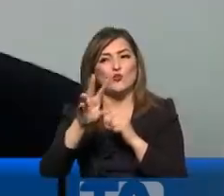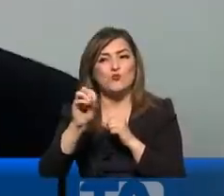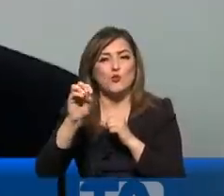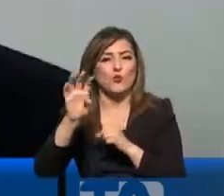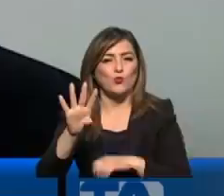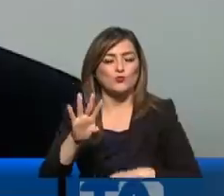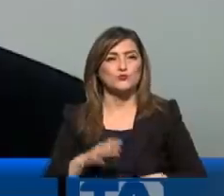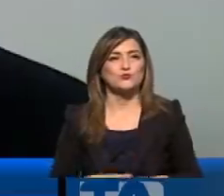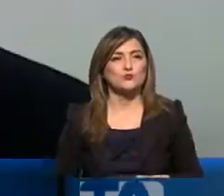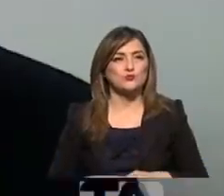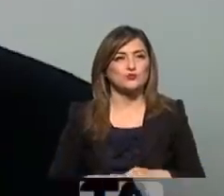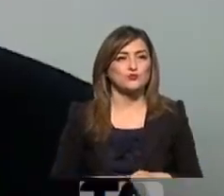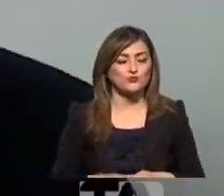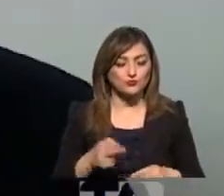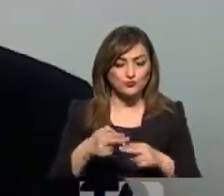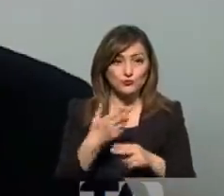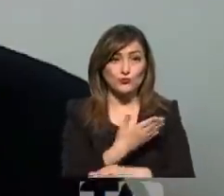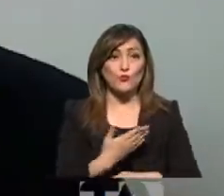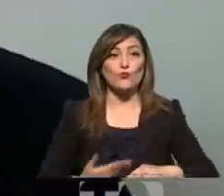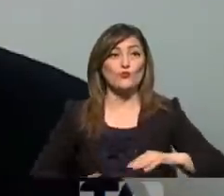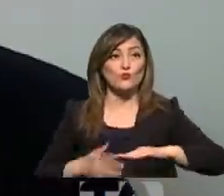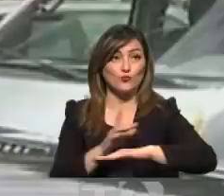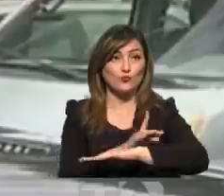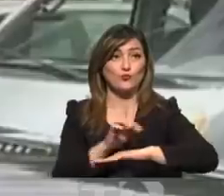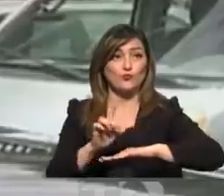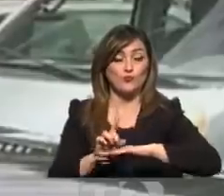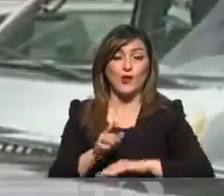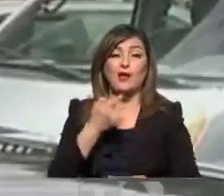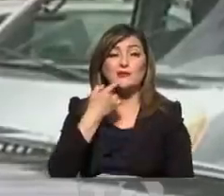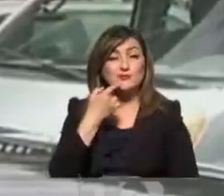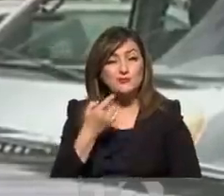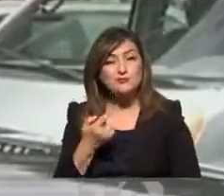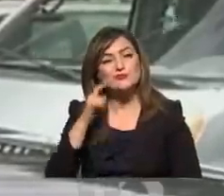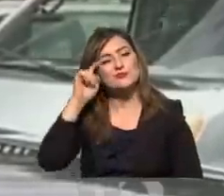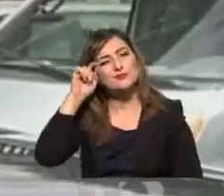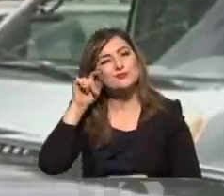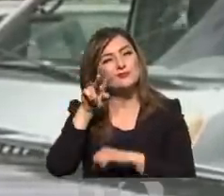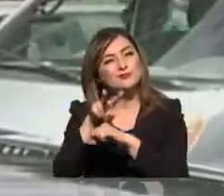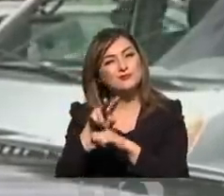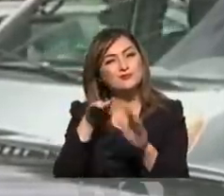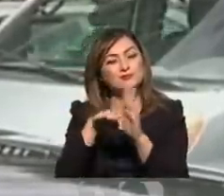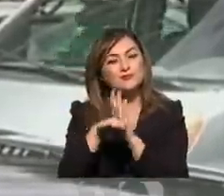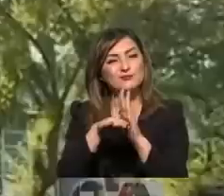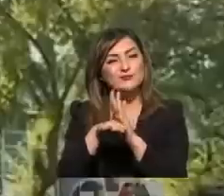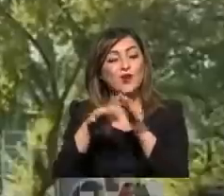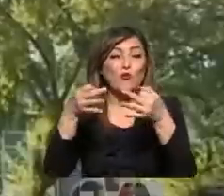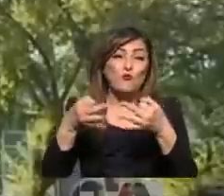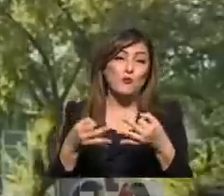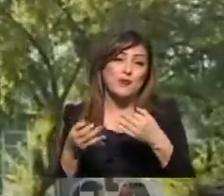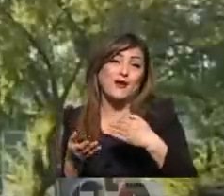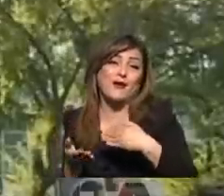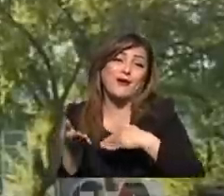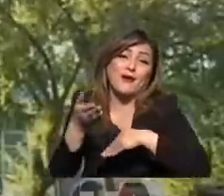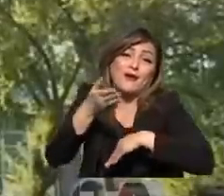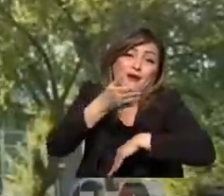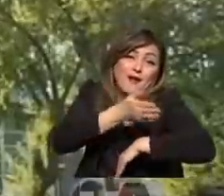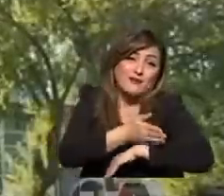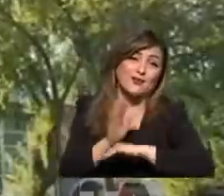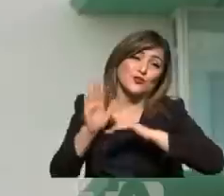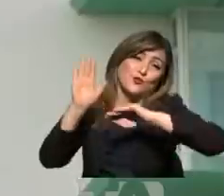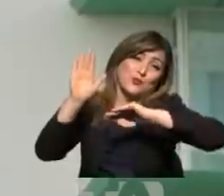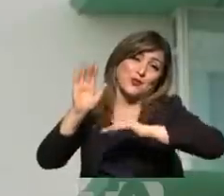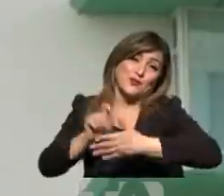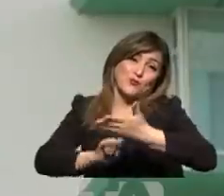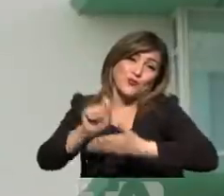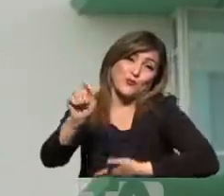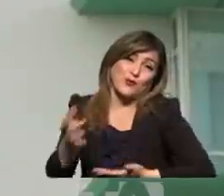2004. Este expresidente del directorio del IES recuerda que la Super de Bancos debe hacer esta confirmación antes de emitir la habilidad